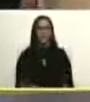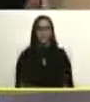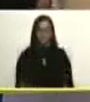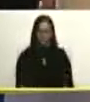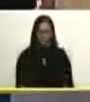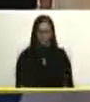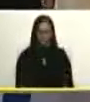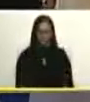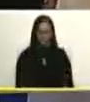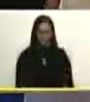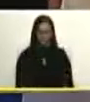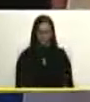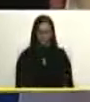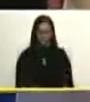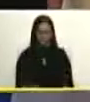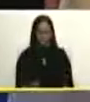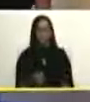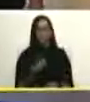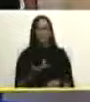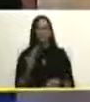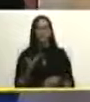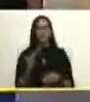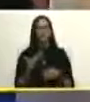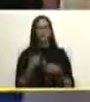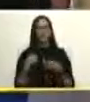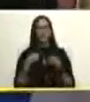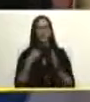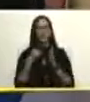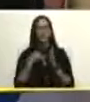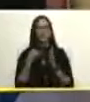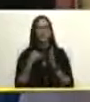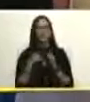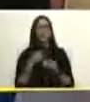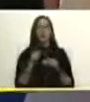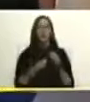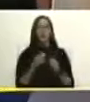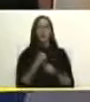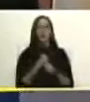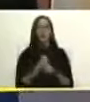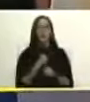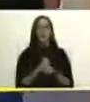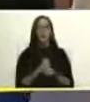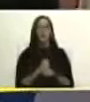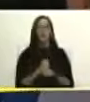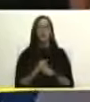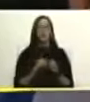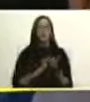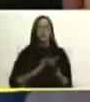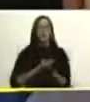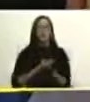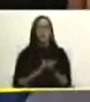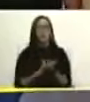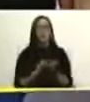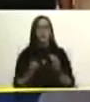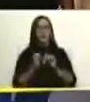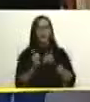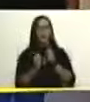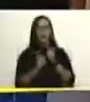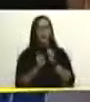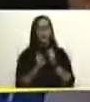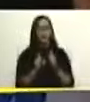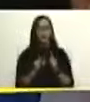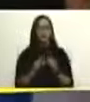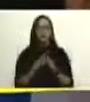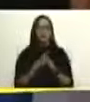para esta institución, pero también hemos hecho trabajos externos, la recuperación de las canchas deportivas, todo lo que